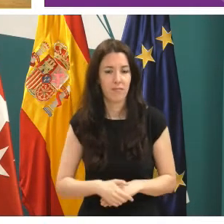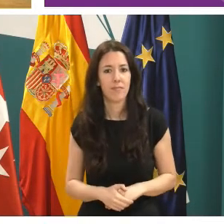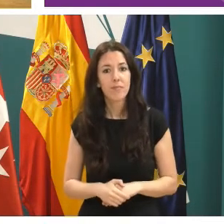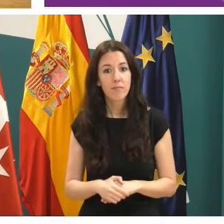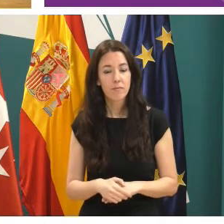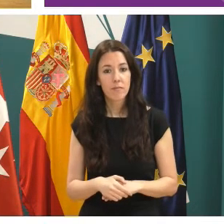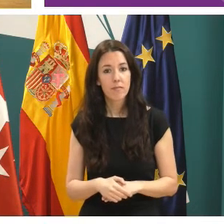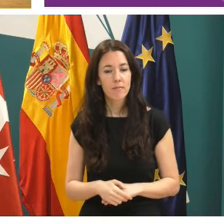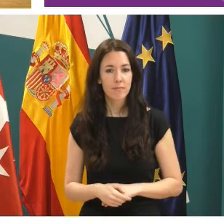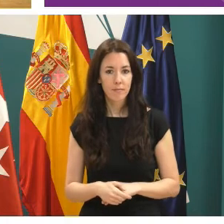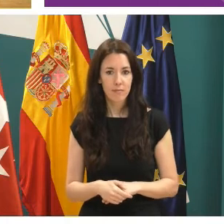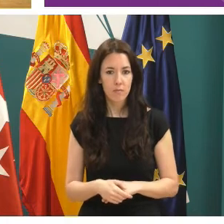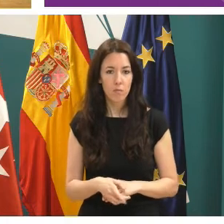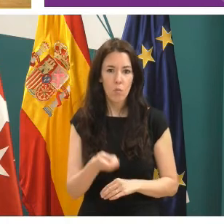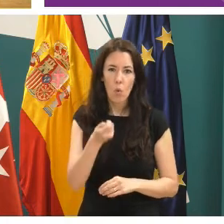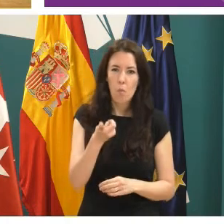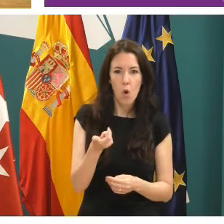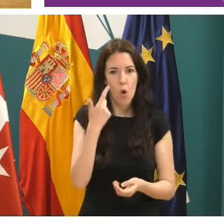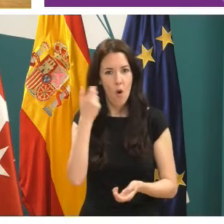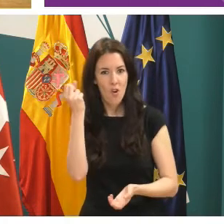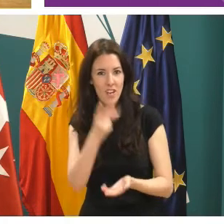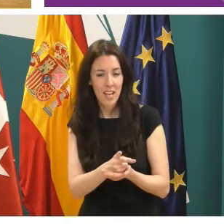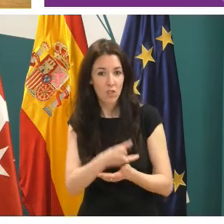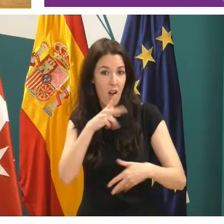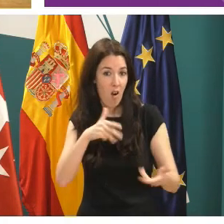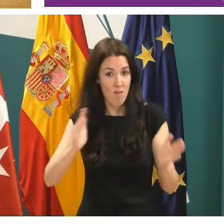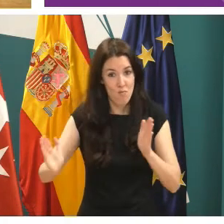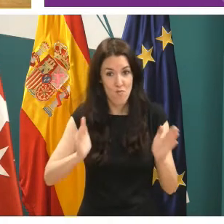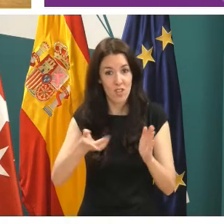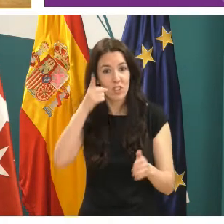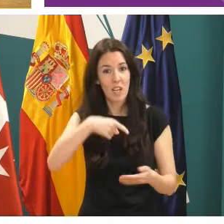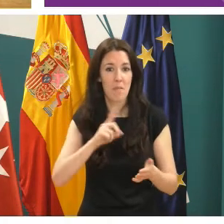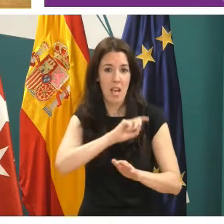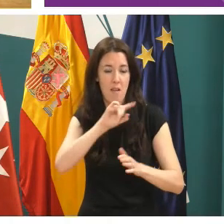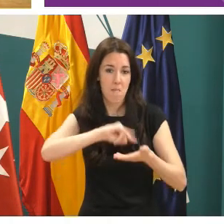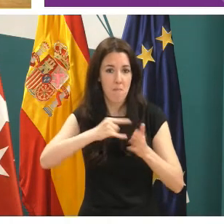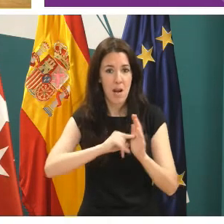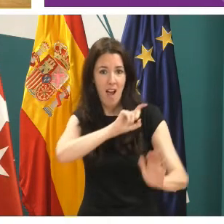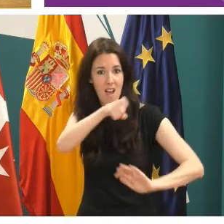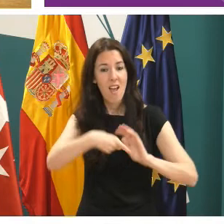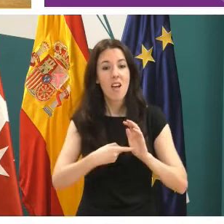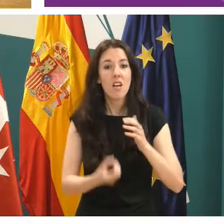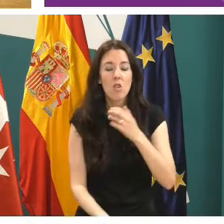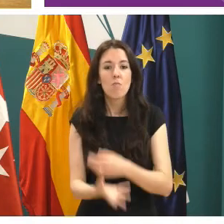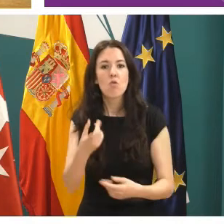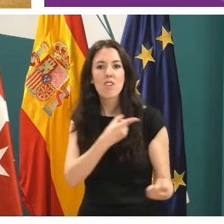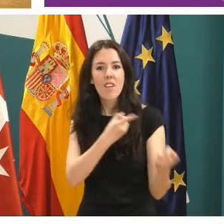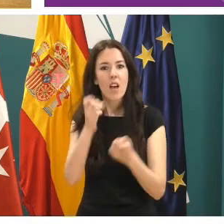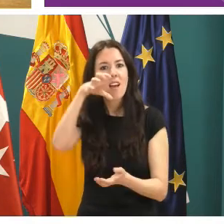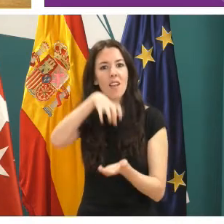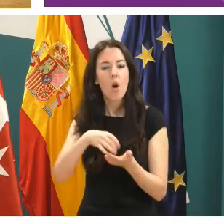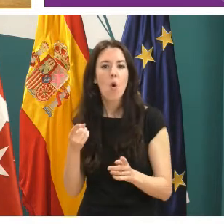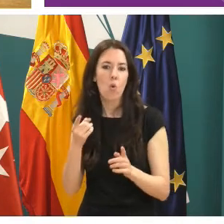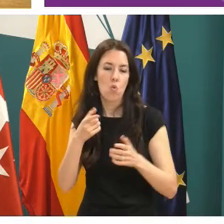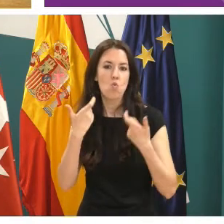De un poco de estos retos, ¿no? Y del momento en que estamos ahora y de este plan integral nace la necesidad de centros y unidades de